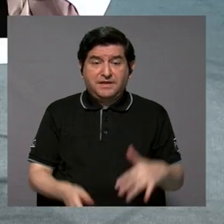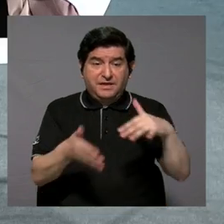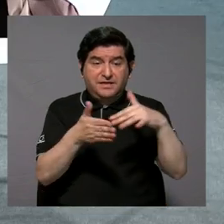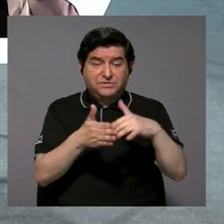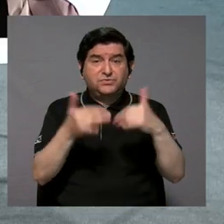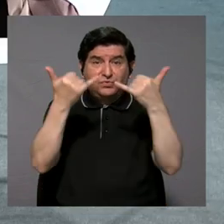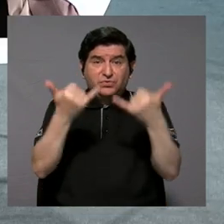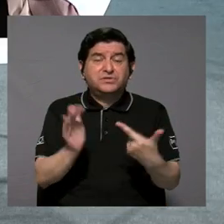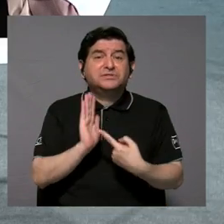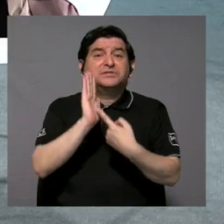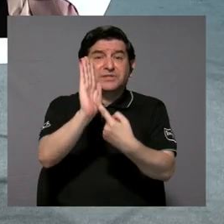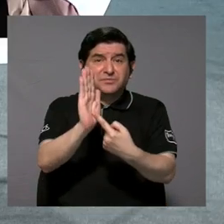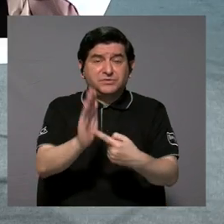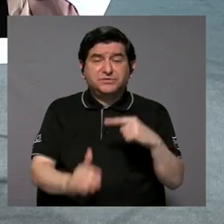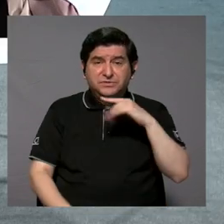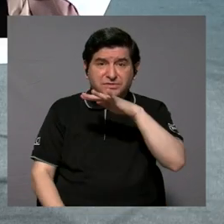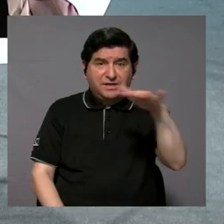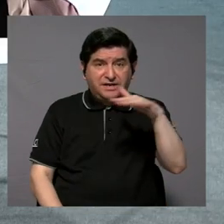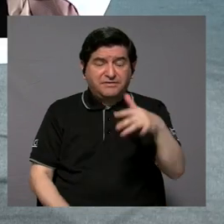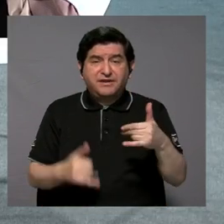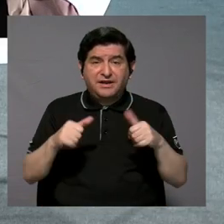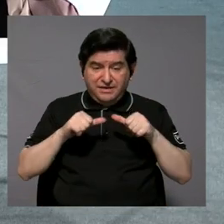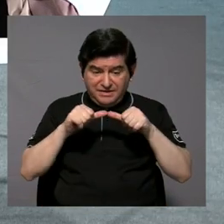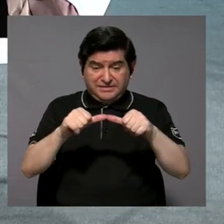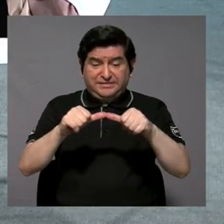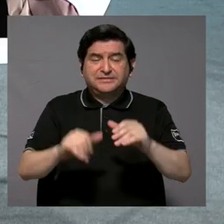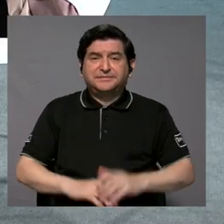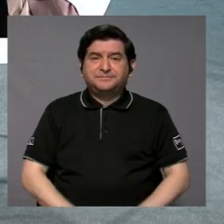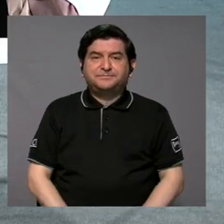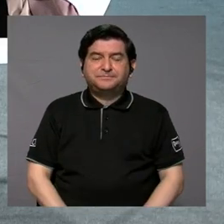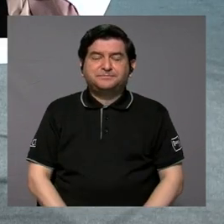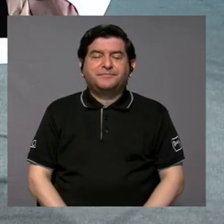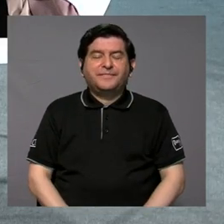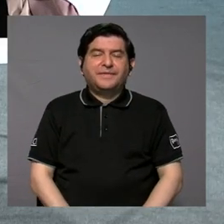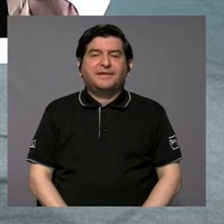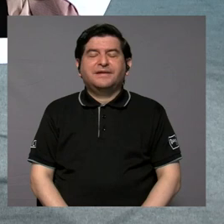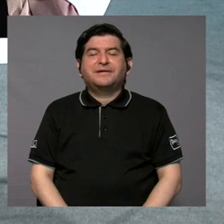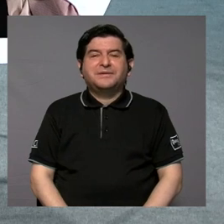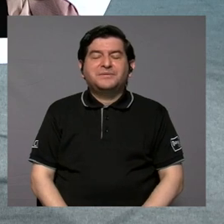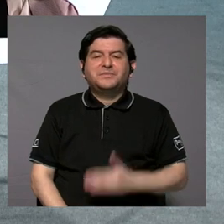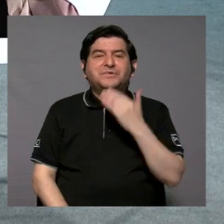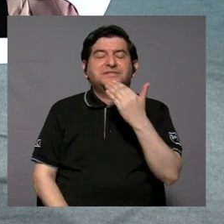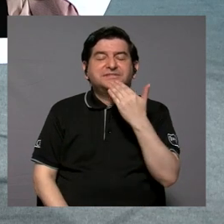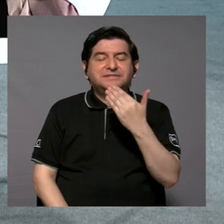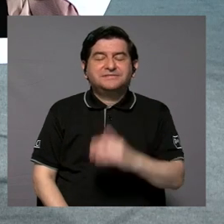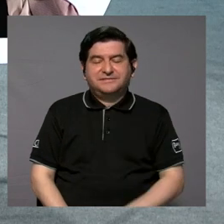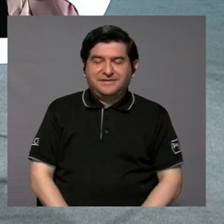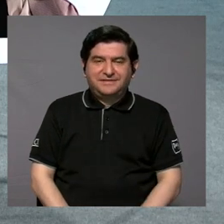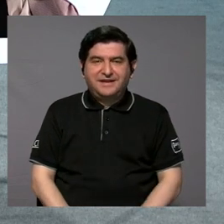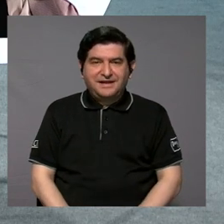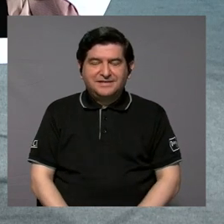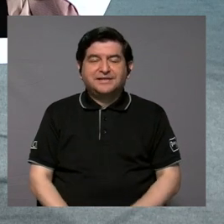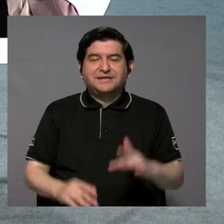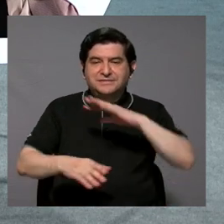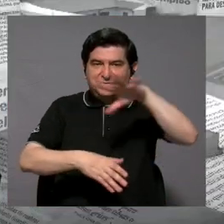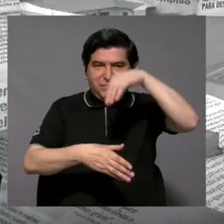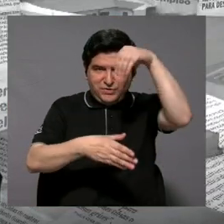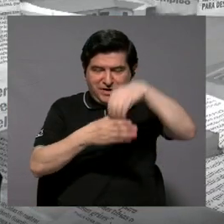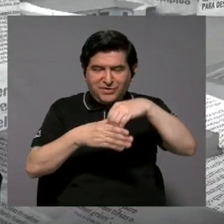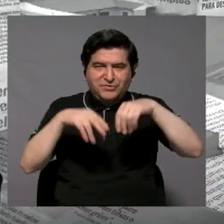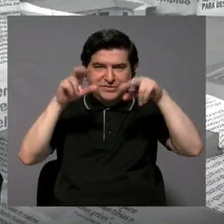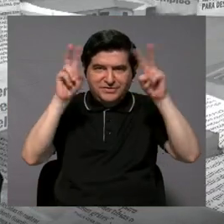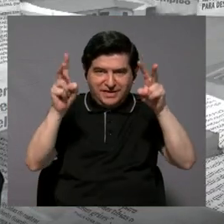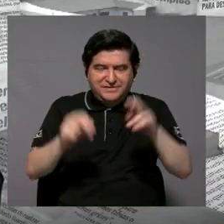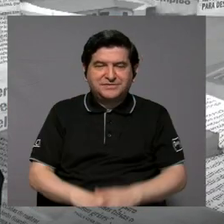estudios que nos han demostrado esa realidad que tenemos. Pues Carla Benavides nos ha puesto en contexto este